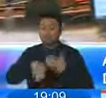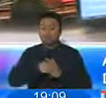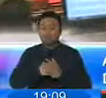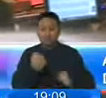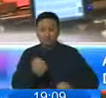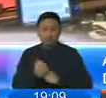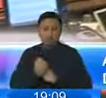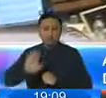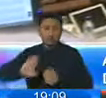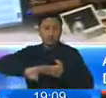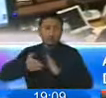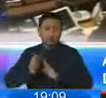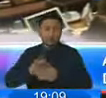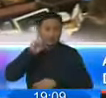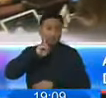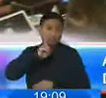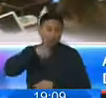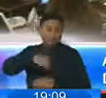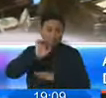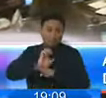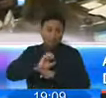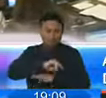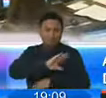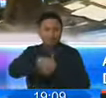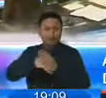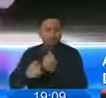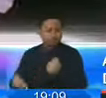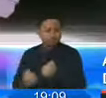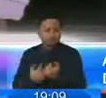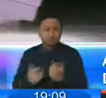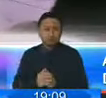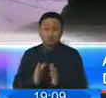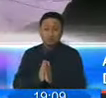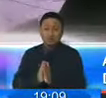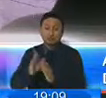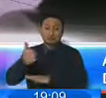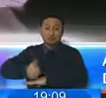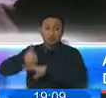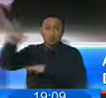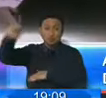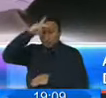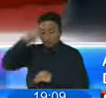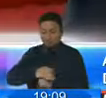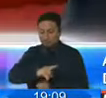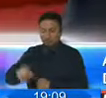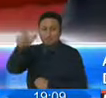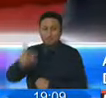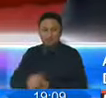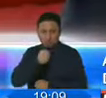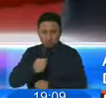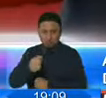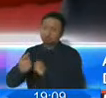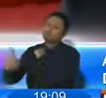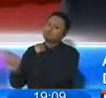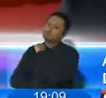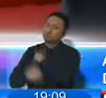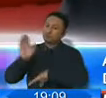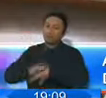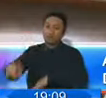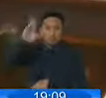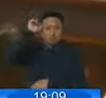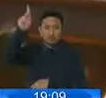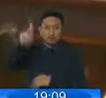a toda la comunidad afroecuatoriana no se hicieron esperar. Pidieron de las autoridades peruanas una sanción en contra del comunicador por dichas